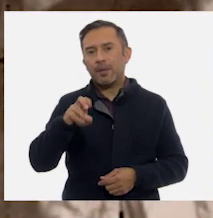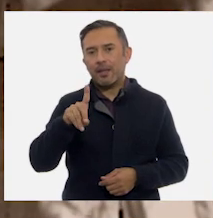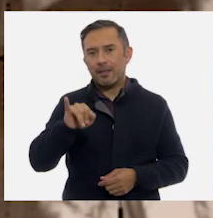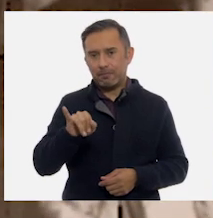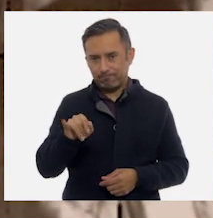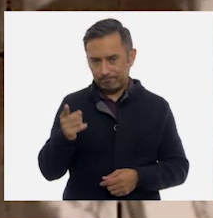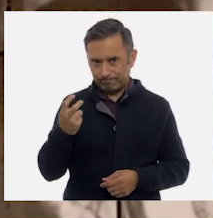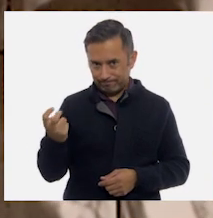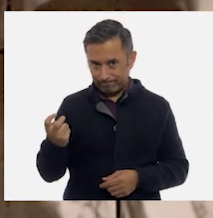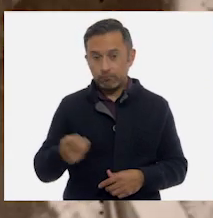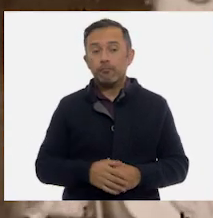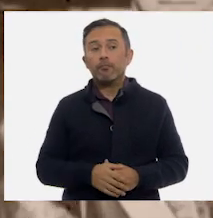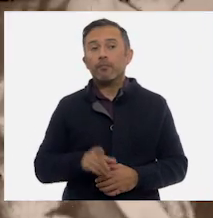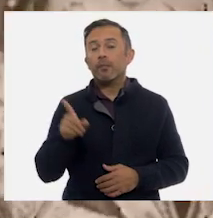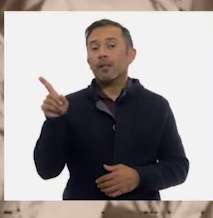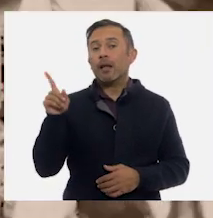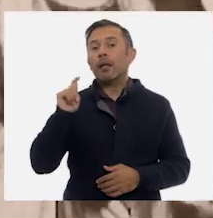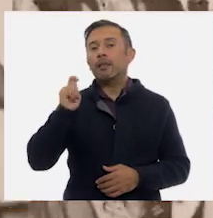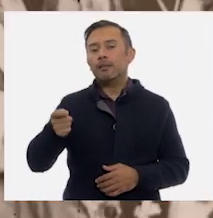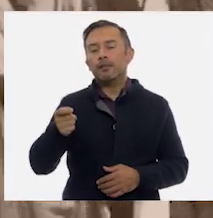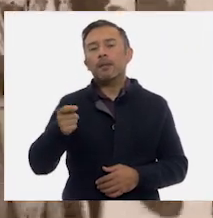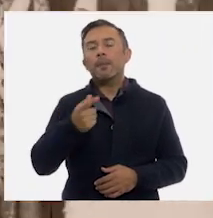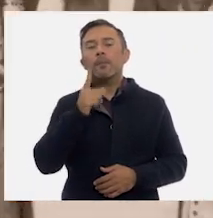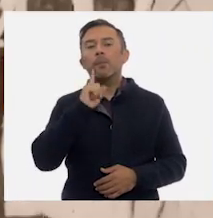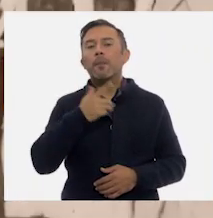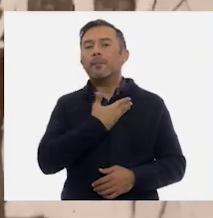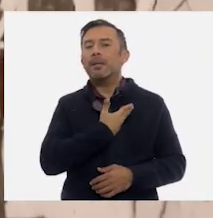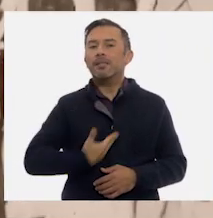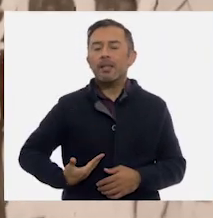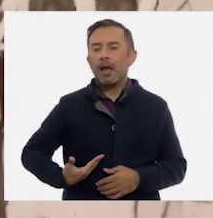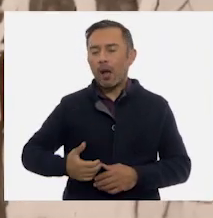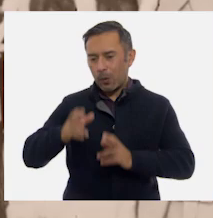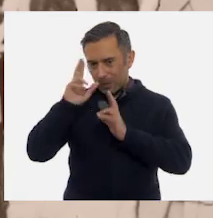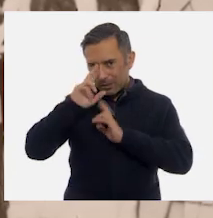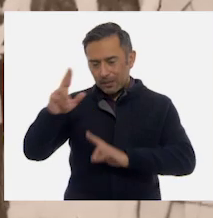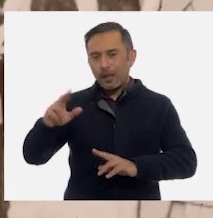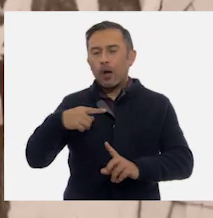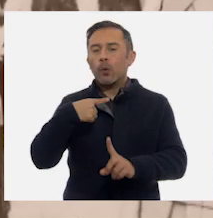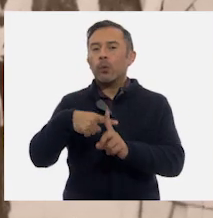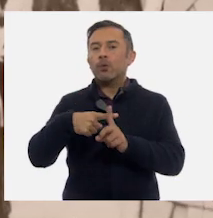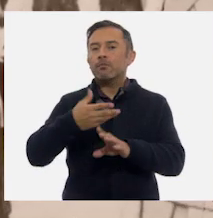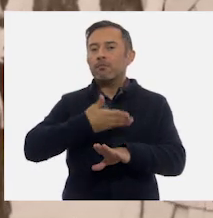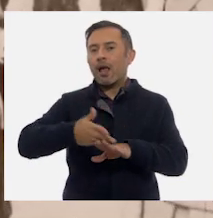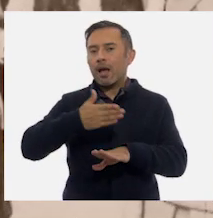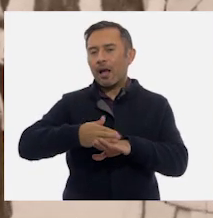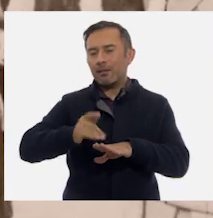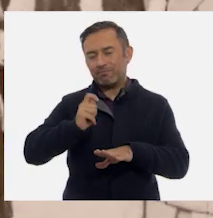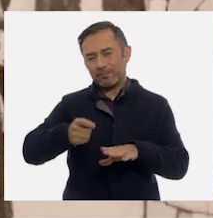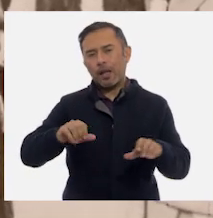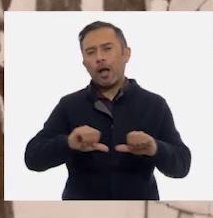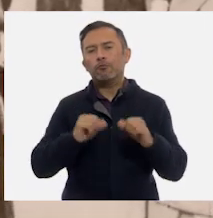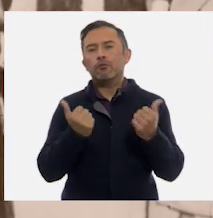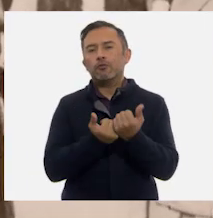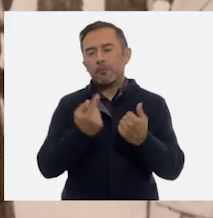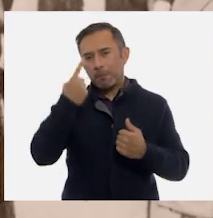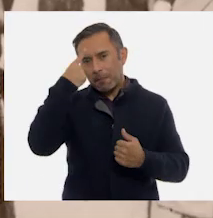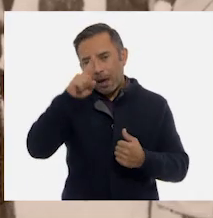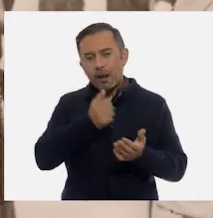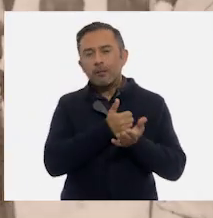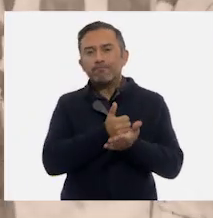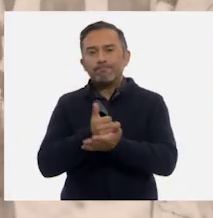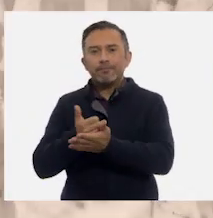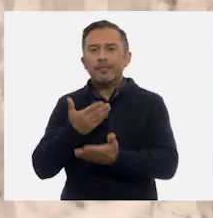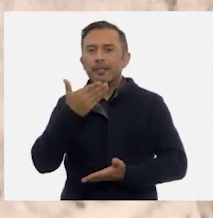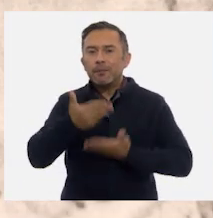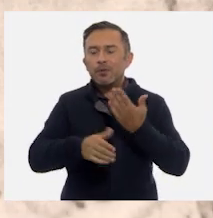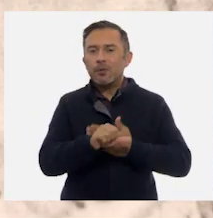Ella ocupó el cargo de presidenta honoraria de la Cruz Blanca Neutral, asociación dedicada a las tareas de servicio y auxilio a heridos de